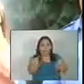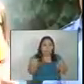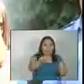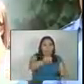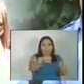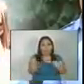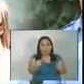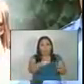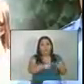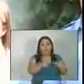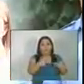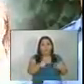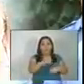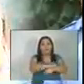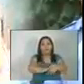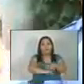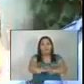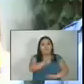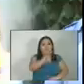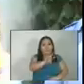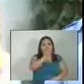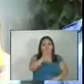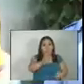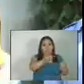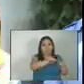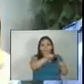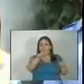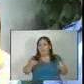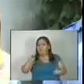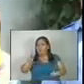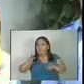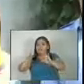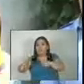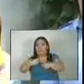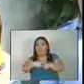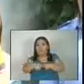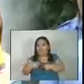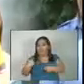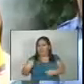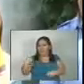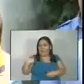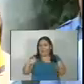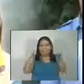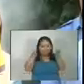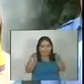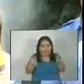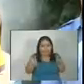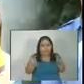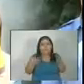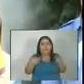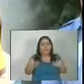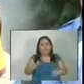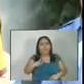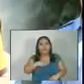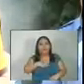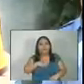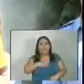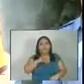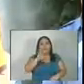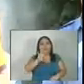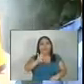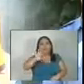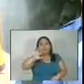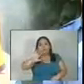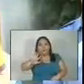lugar quisiera comentarle que entre el 23 y el 27 de diciembre, o sea, el día de ayer, se han registrado 45